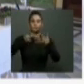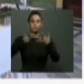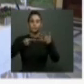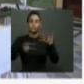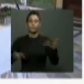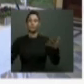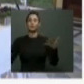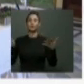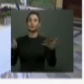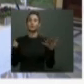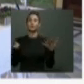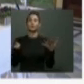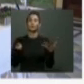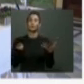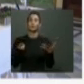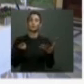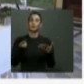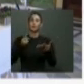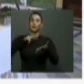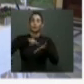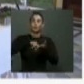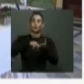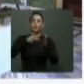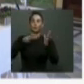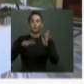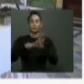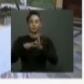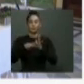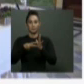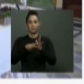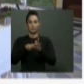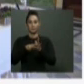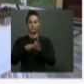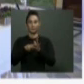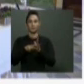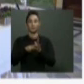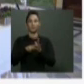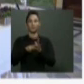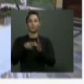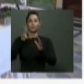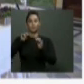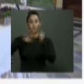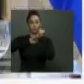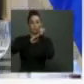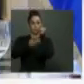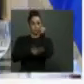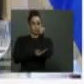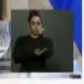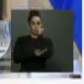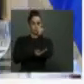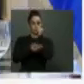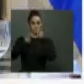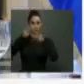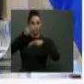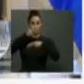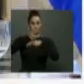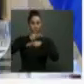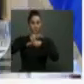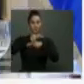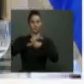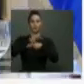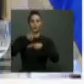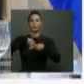para que cuide se curan en salud como dicen cuida su familia